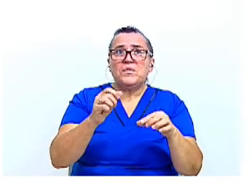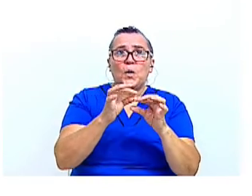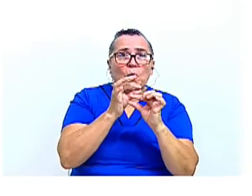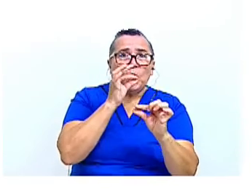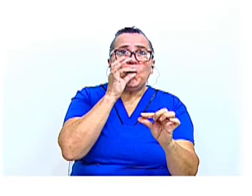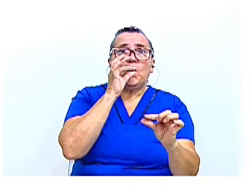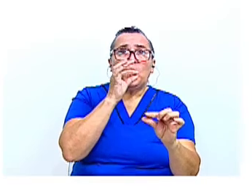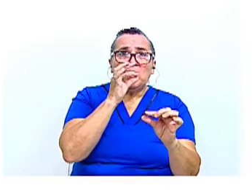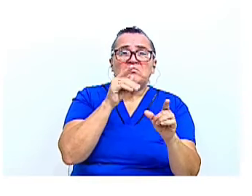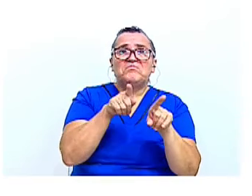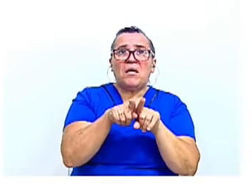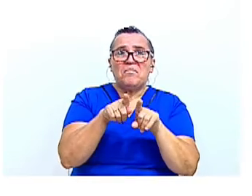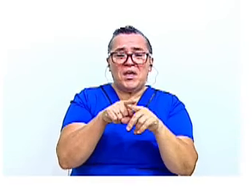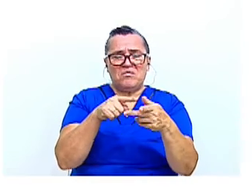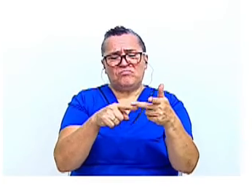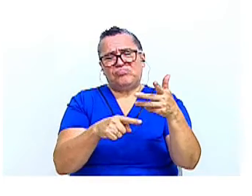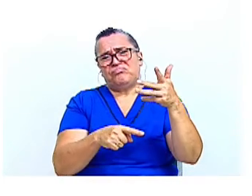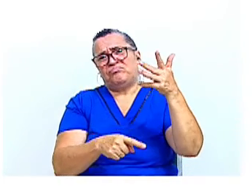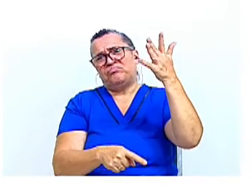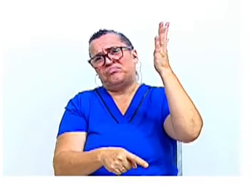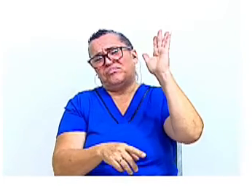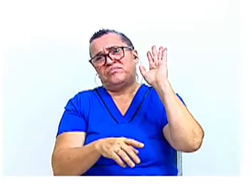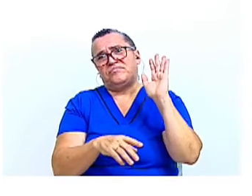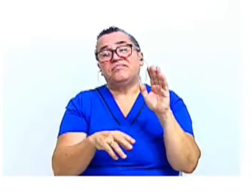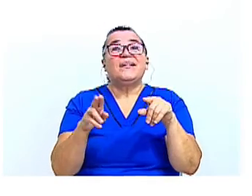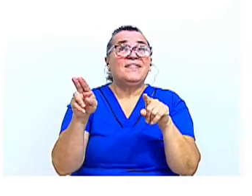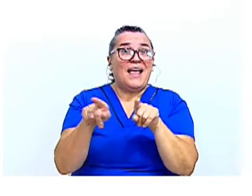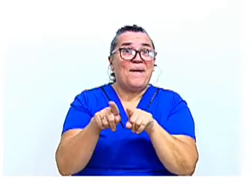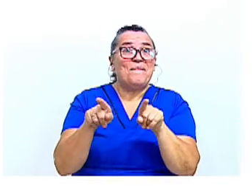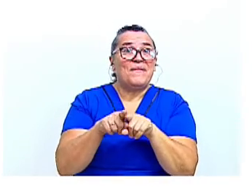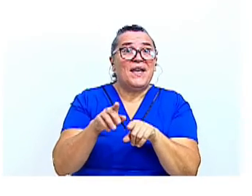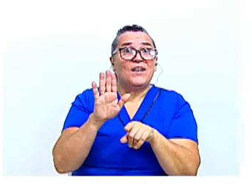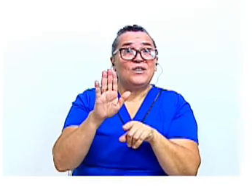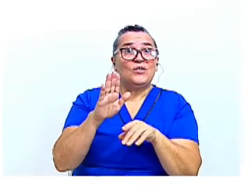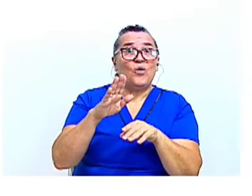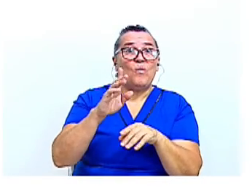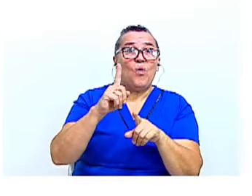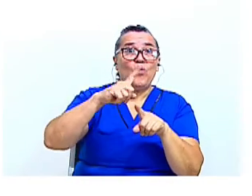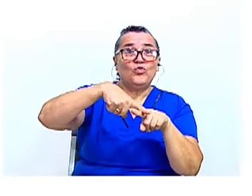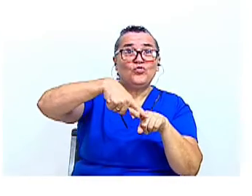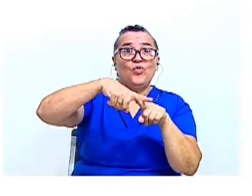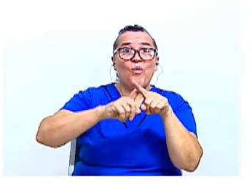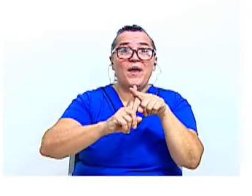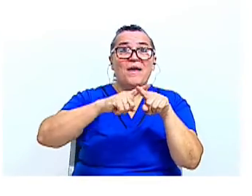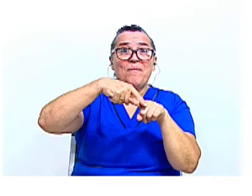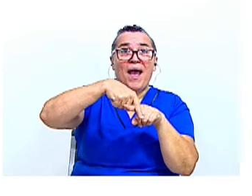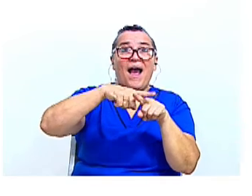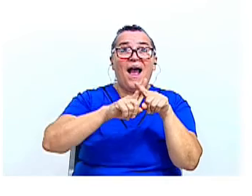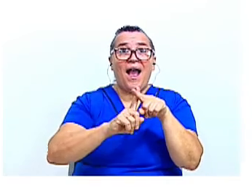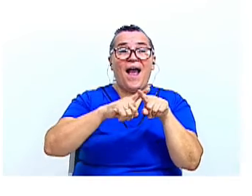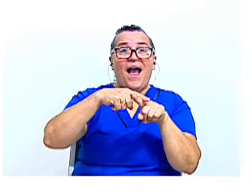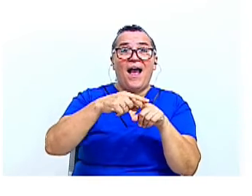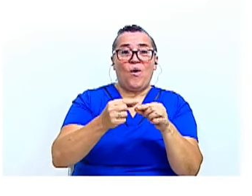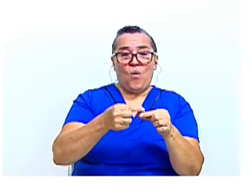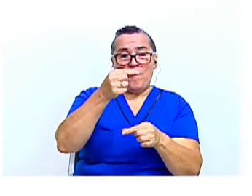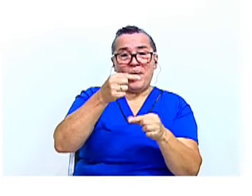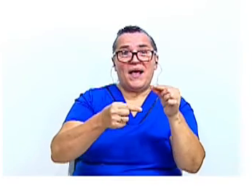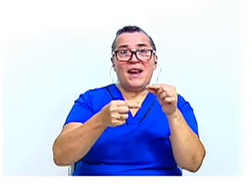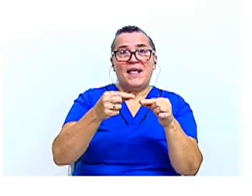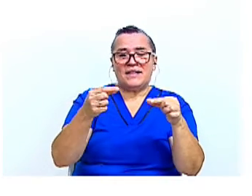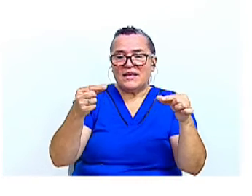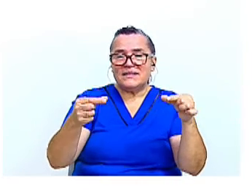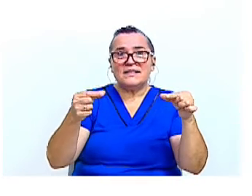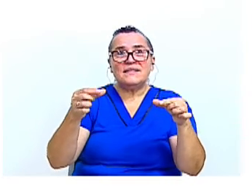pajillas, en fin, también pueden hacer sube y baja, ¿verdad? Con paletas, utilizando también